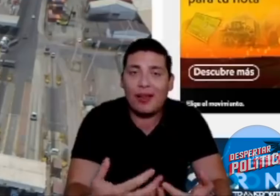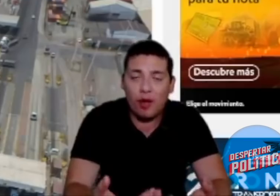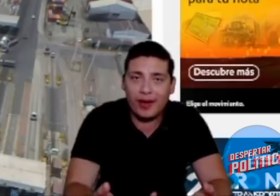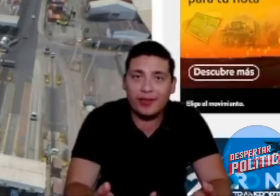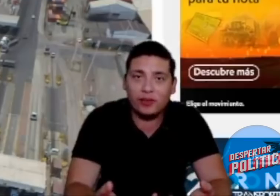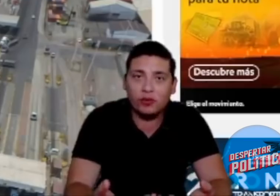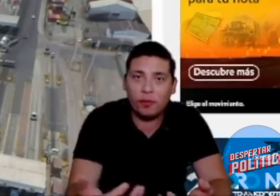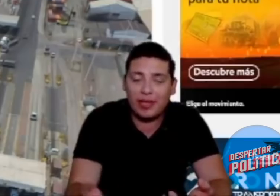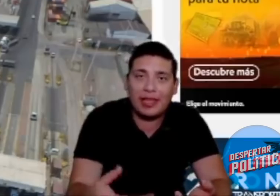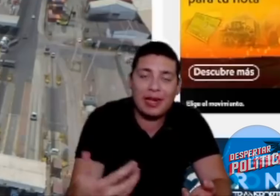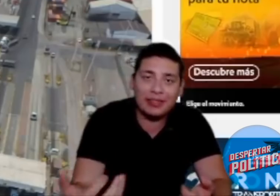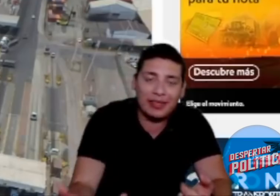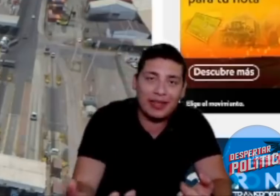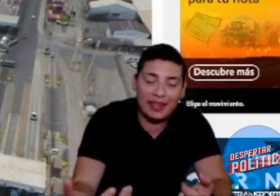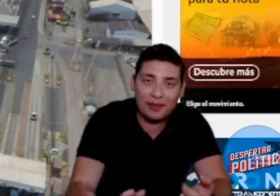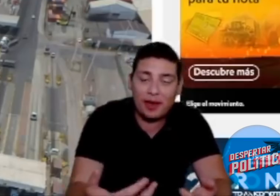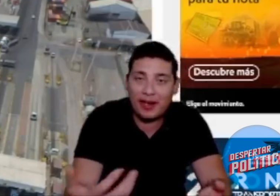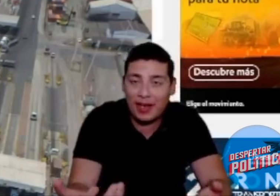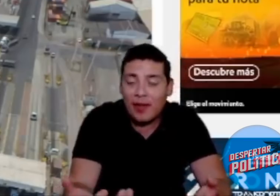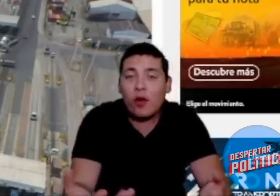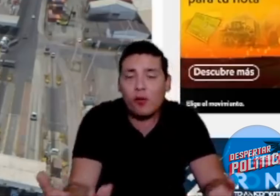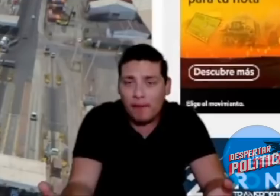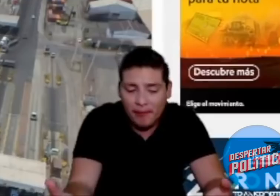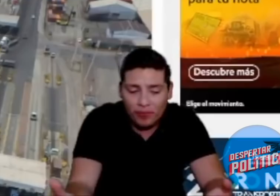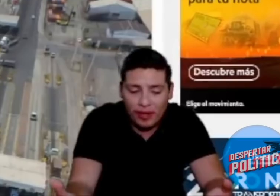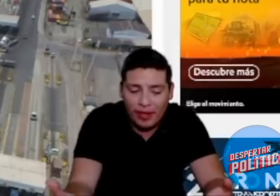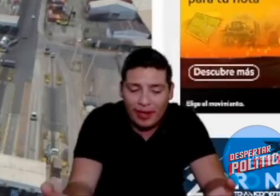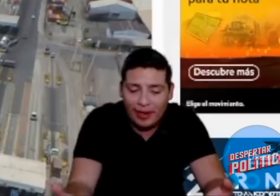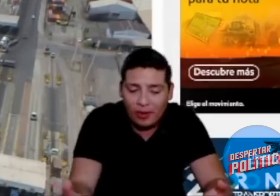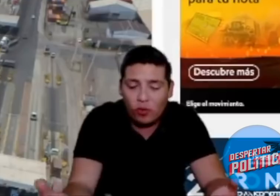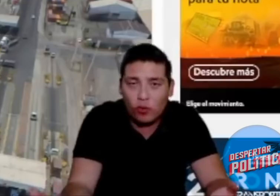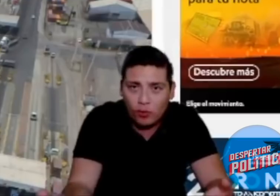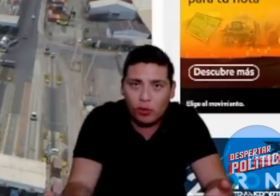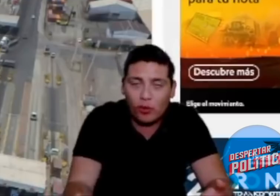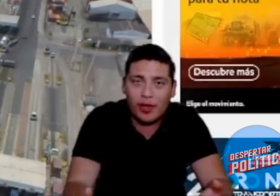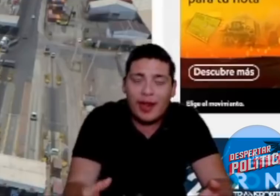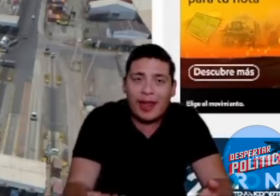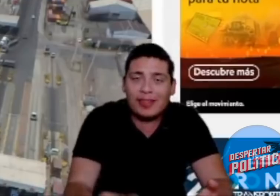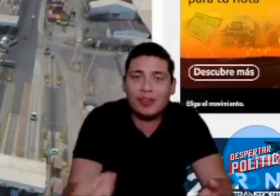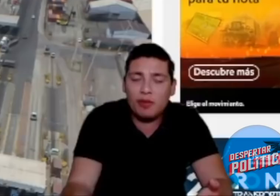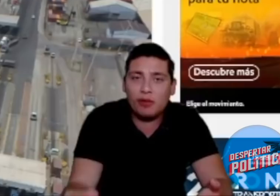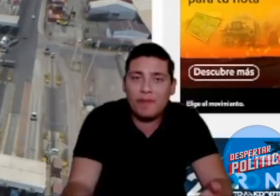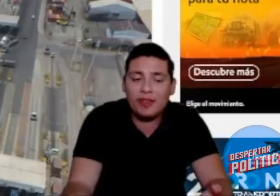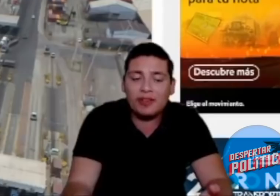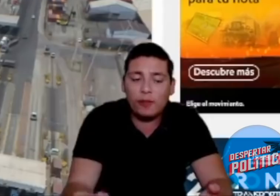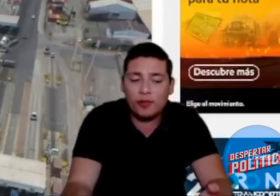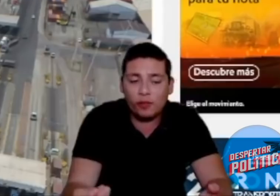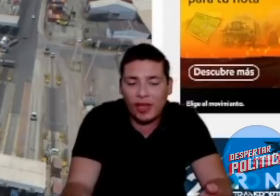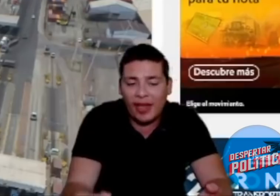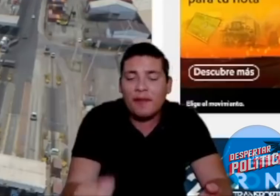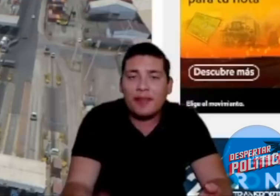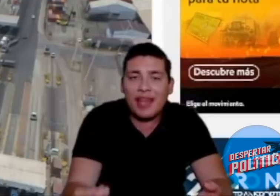las aduanas de nuestro país a la Secretaría de Marina, obviamente en conjunto con el Servicio de